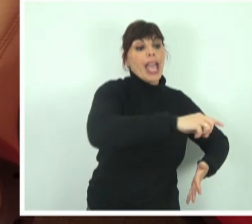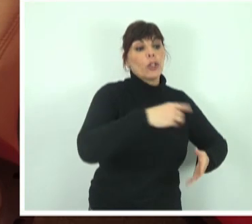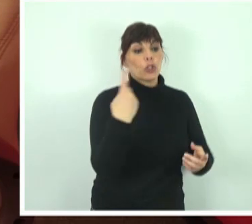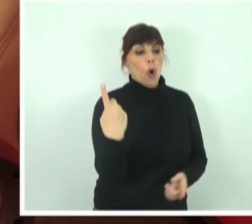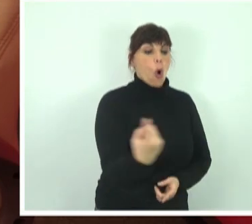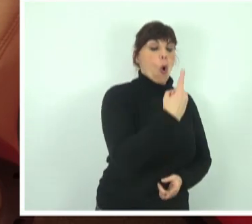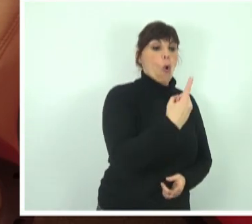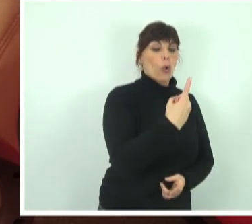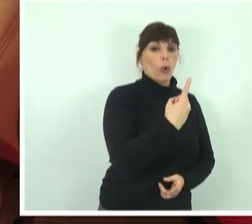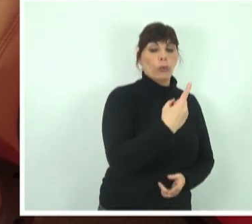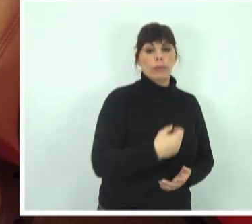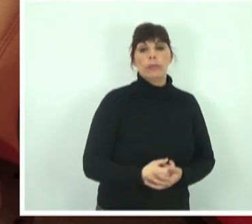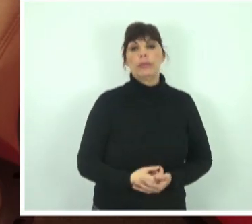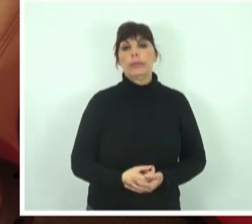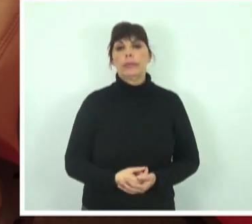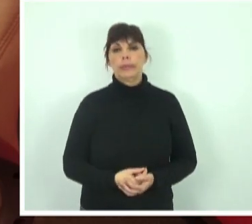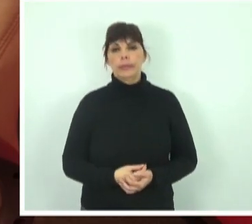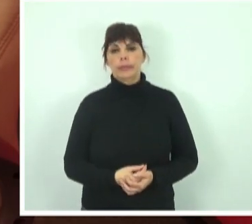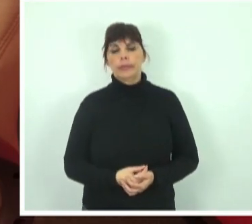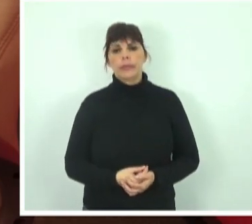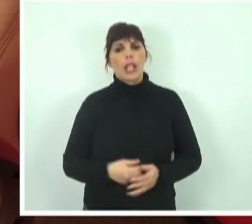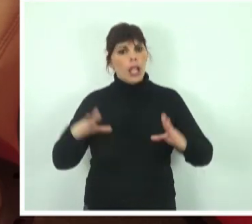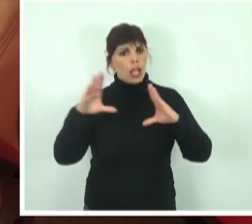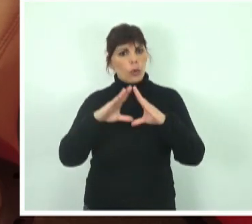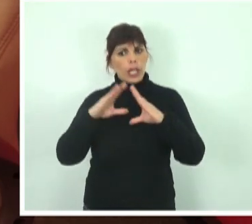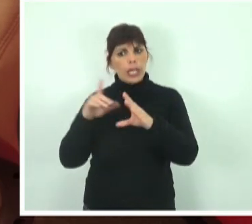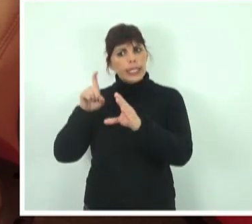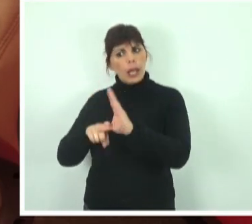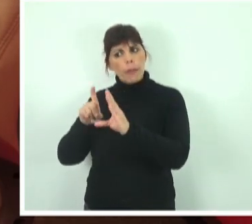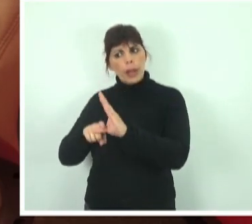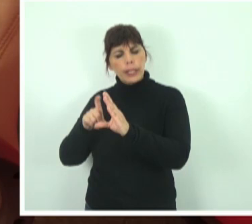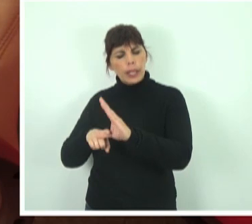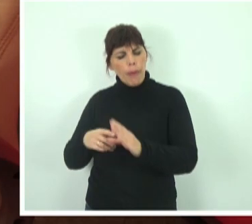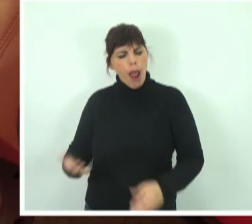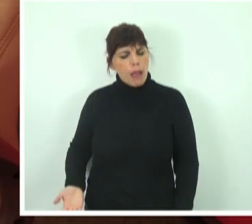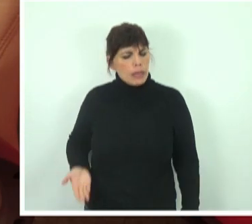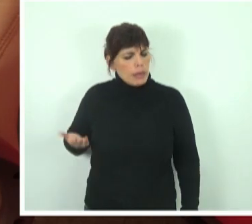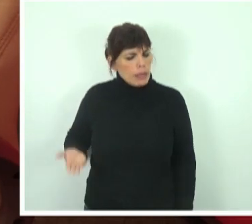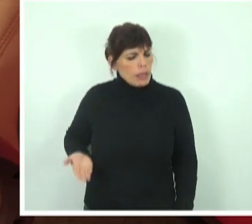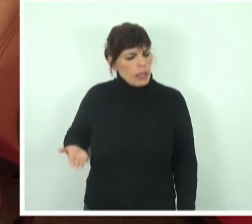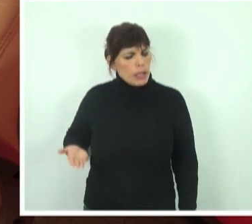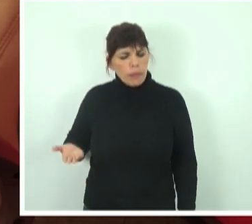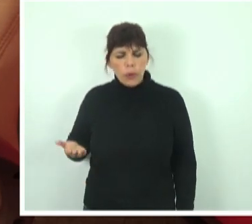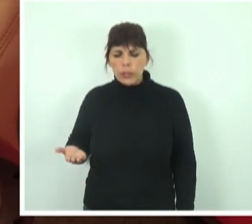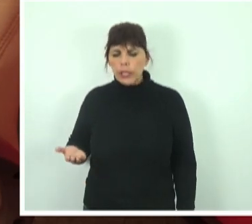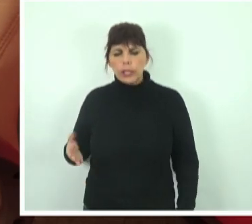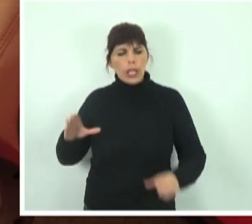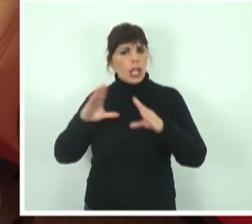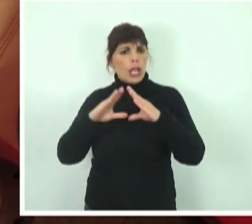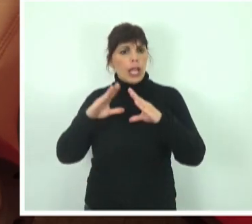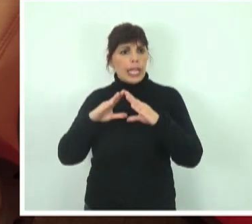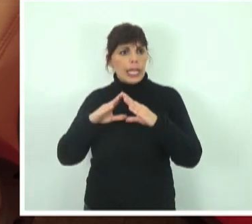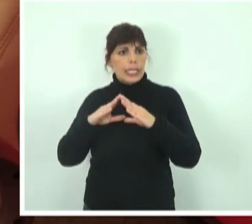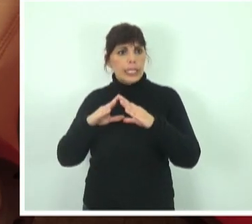Absoluto. Es muy importante estar en una iglesia incorporado. Una iglesia no se visita como un